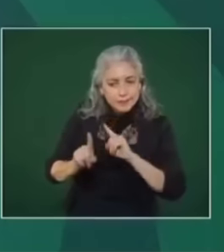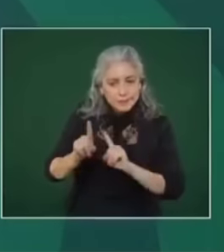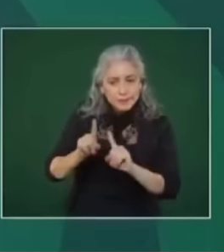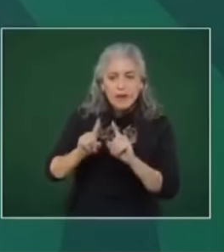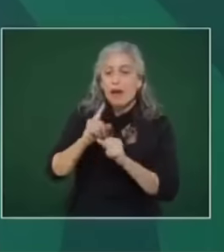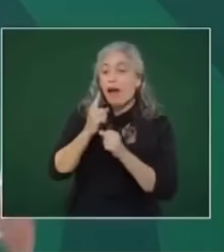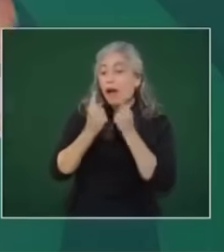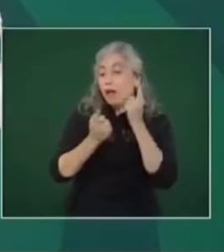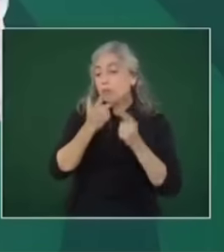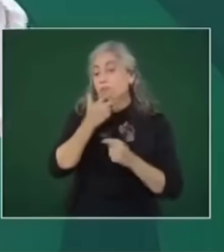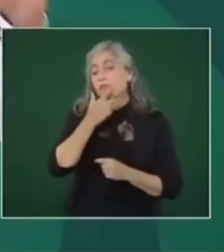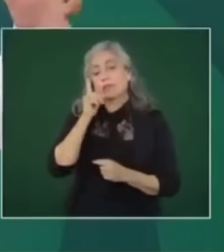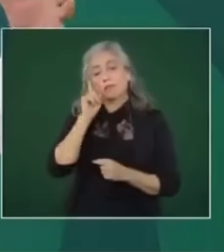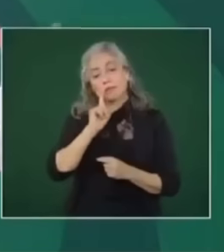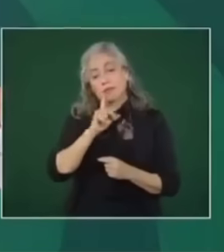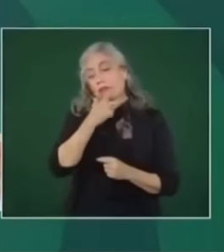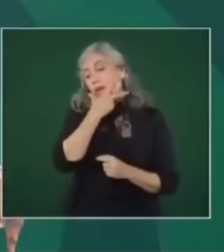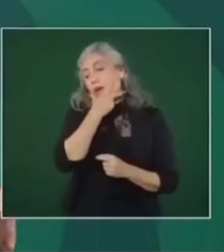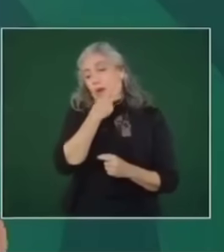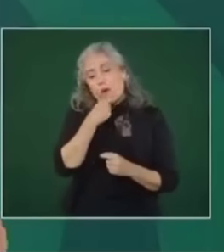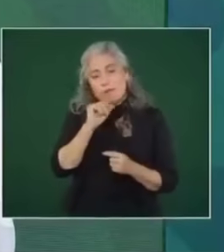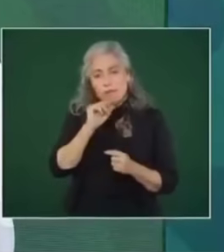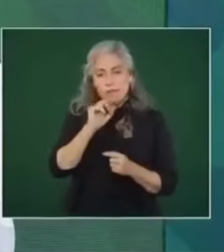hombres encapuchados